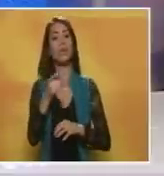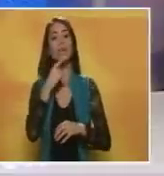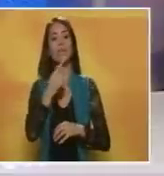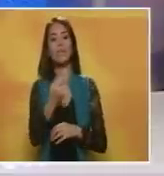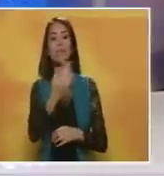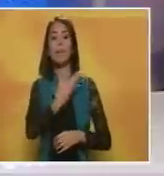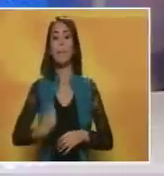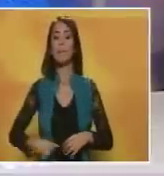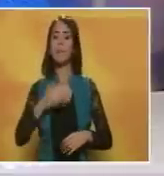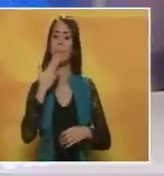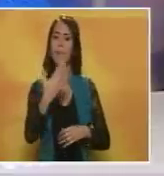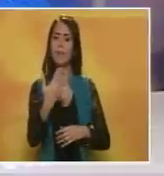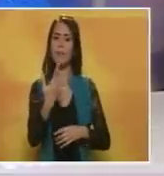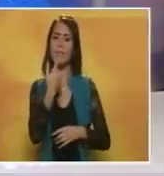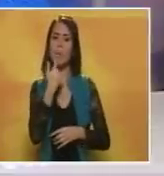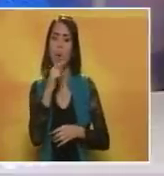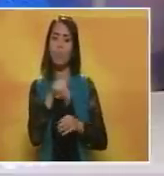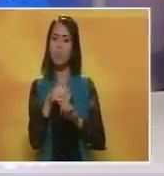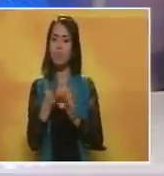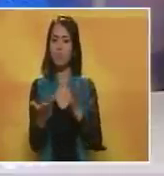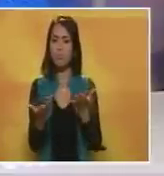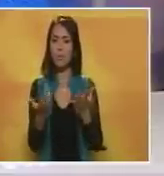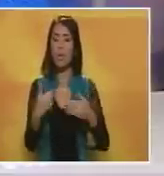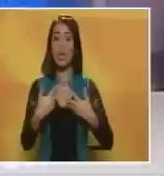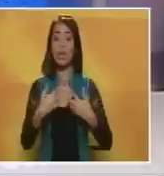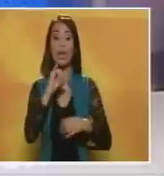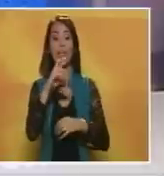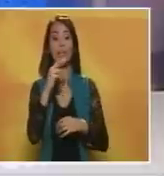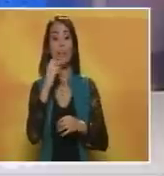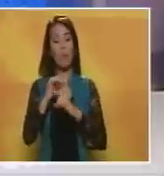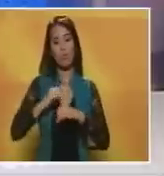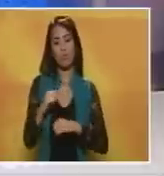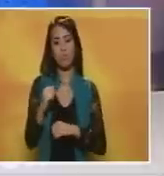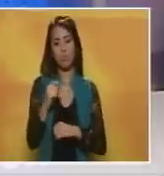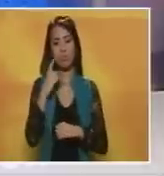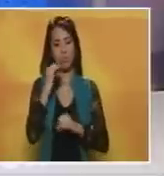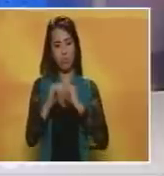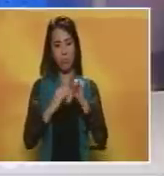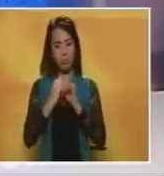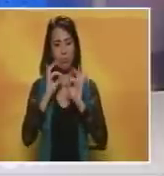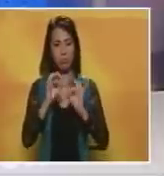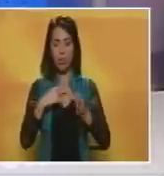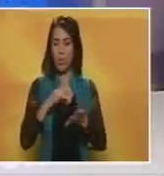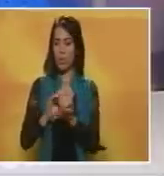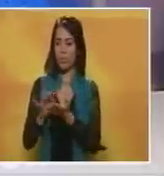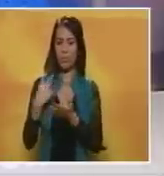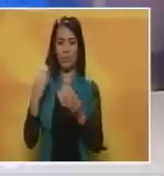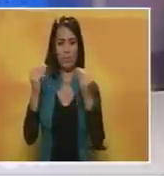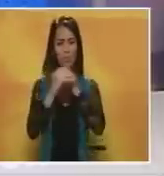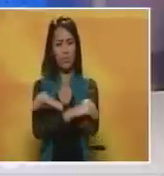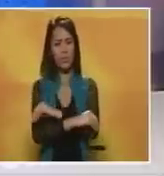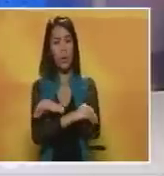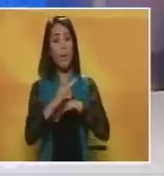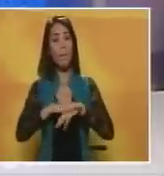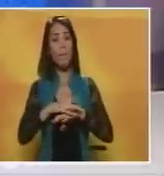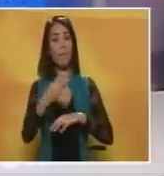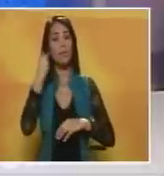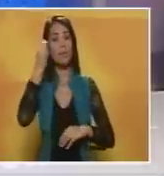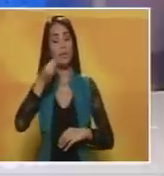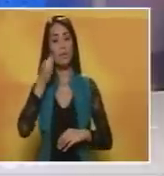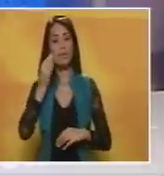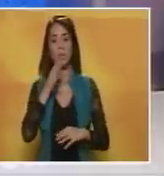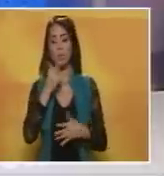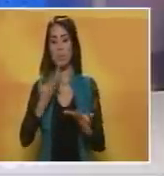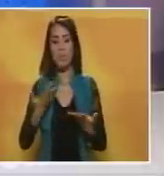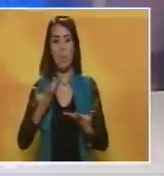nicolás maduro de solicitar código rojo ante la interpol a sus directivos y dueños está fuera de orden porque a su juicio no